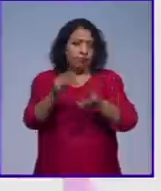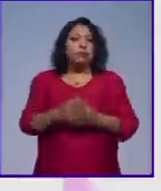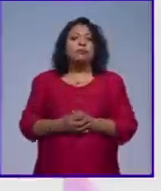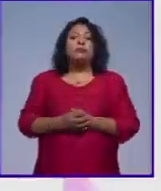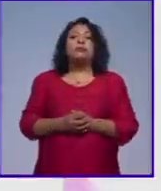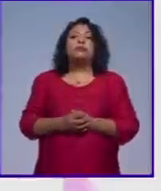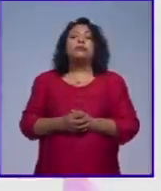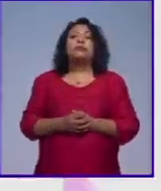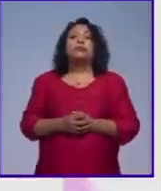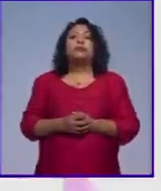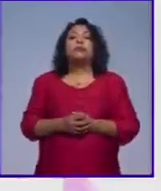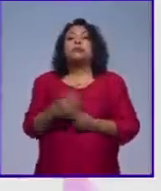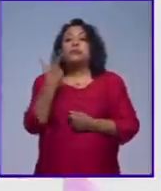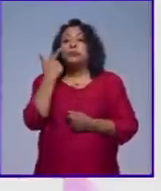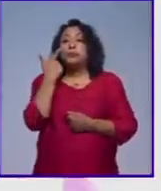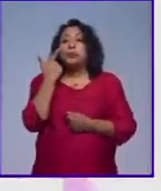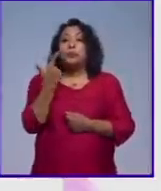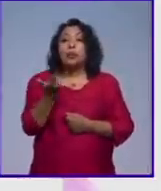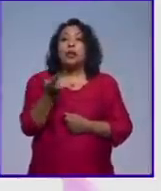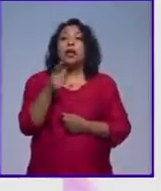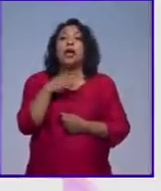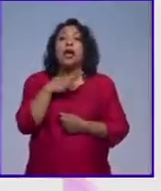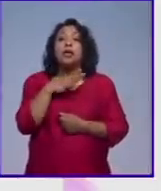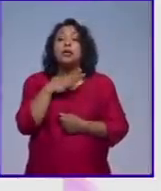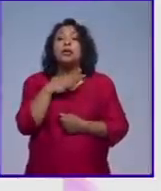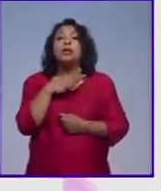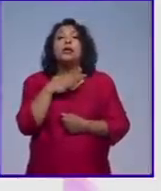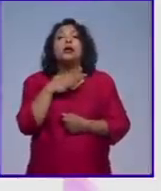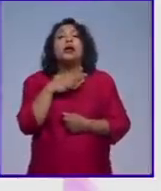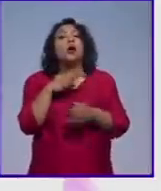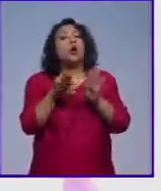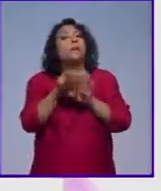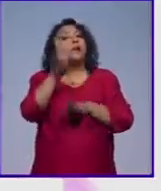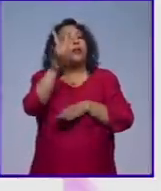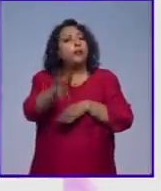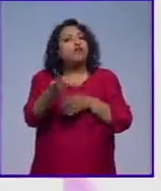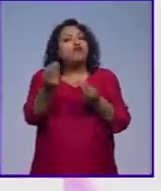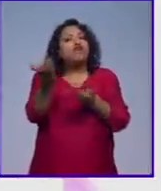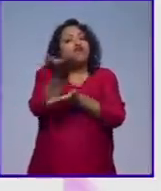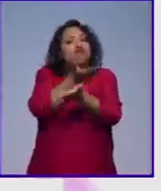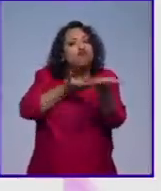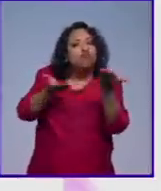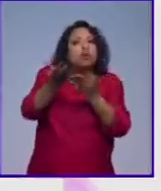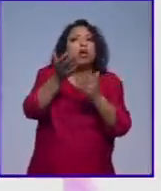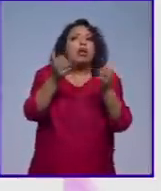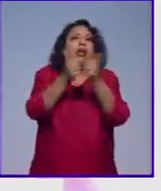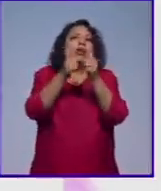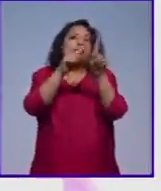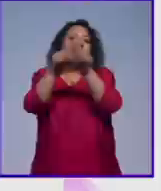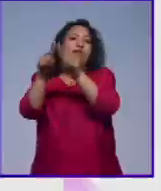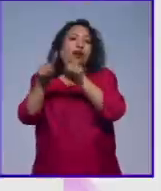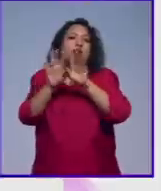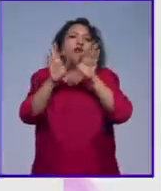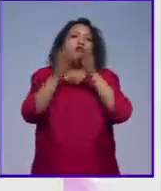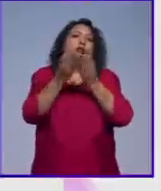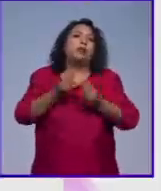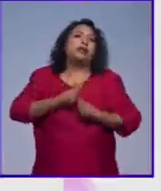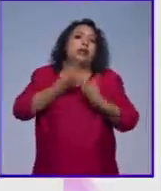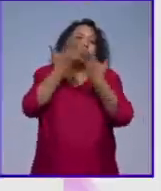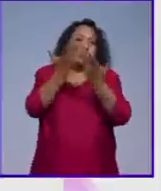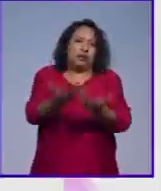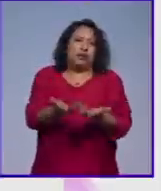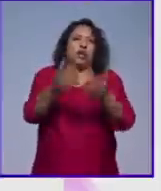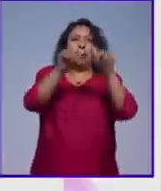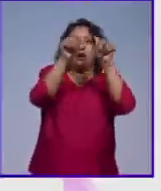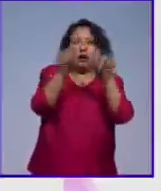Nos hace ver que hay una pertinente convivencia con las diferentes maneras de expresar